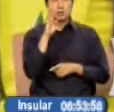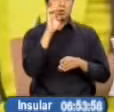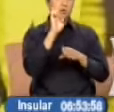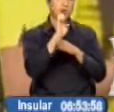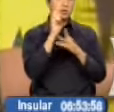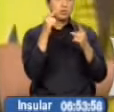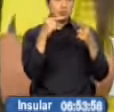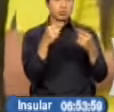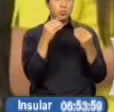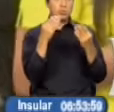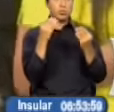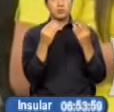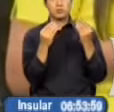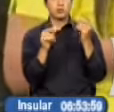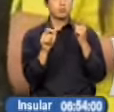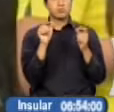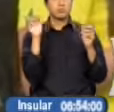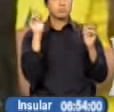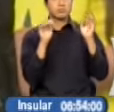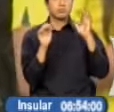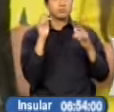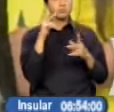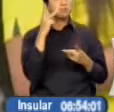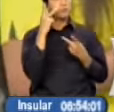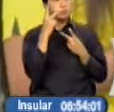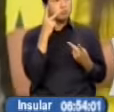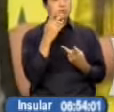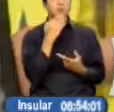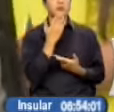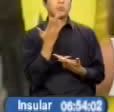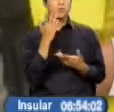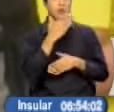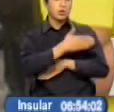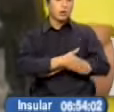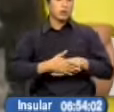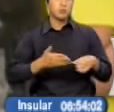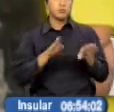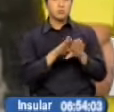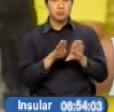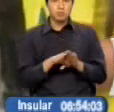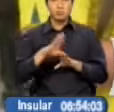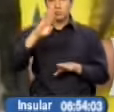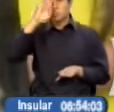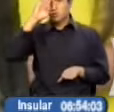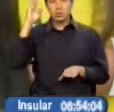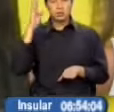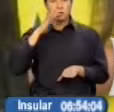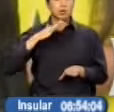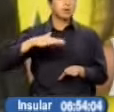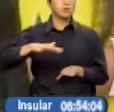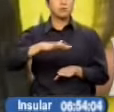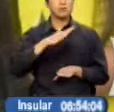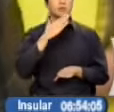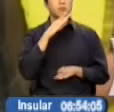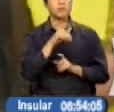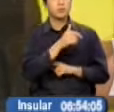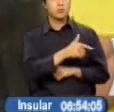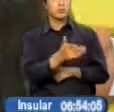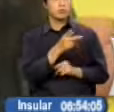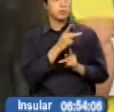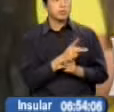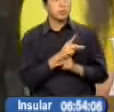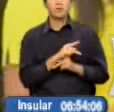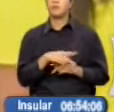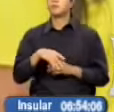ecuador sabemos que eso genera más que nadie cómo está el tema de cierre de calles y también por supuesto de la policía en los alrededores para que la gente tenga cuidado muy